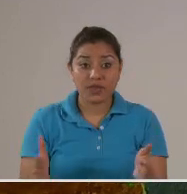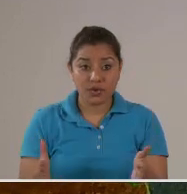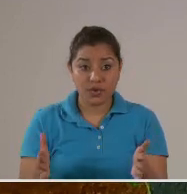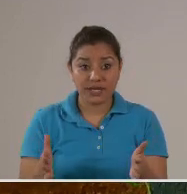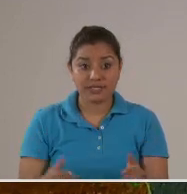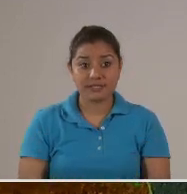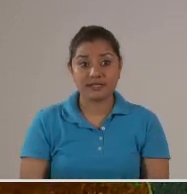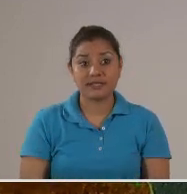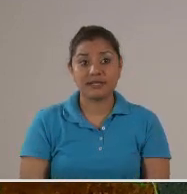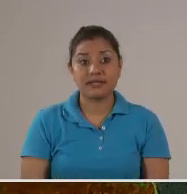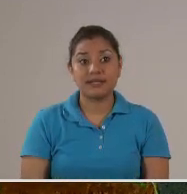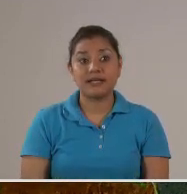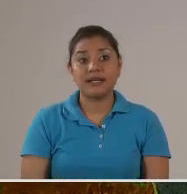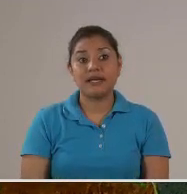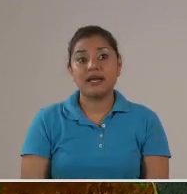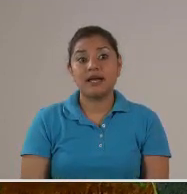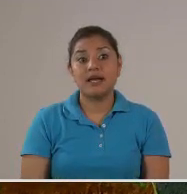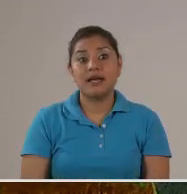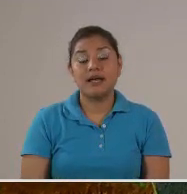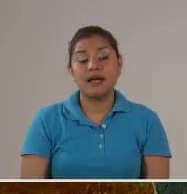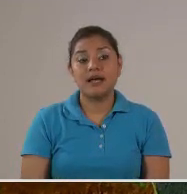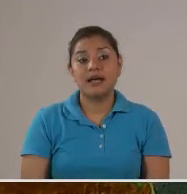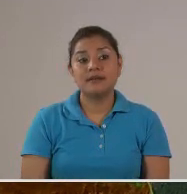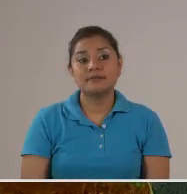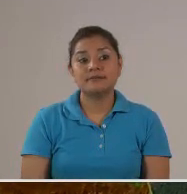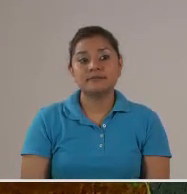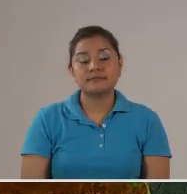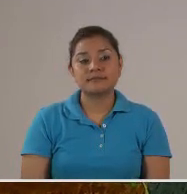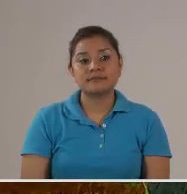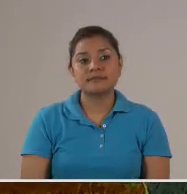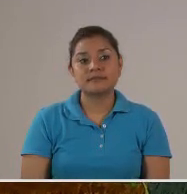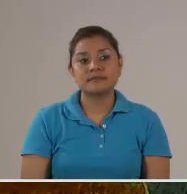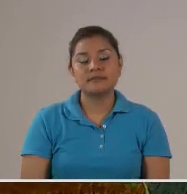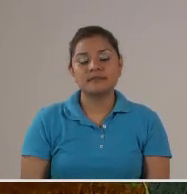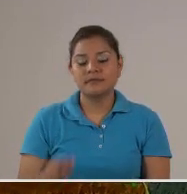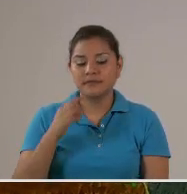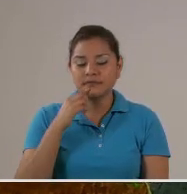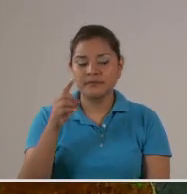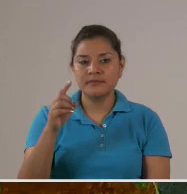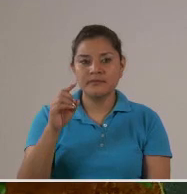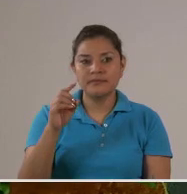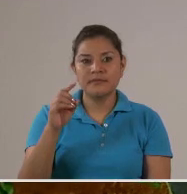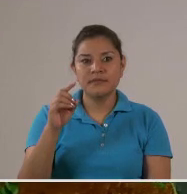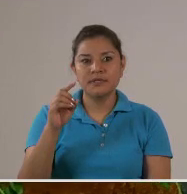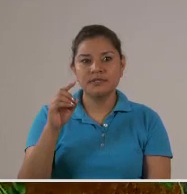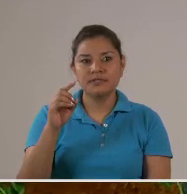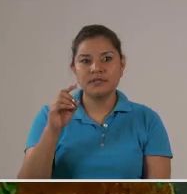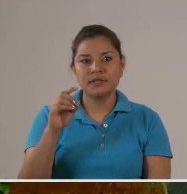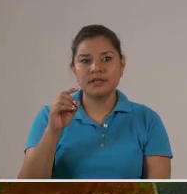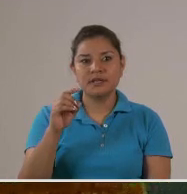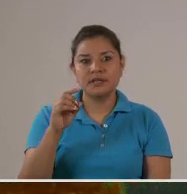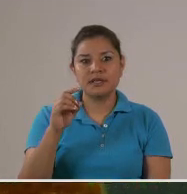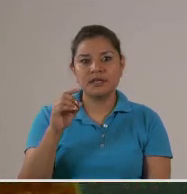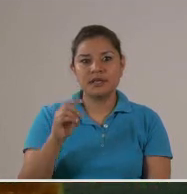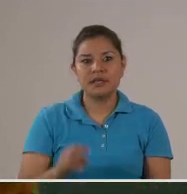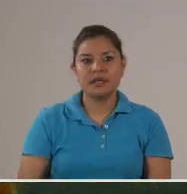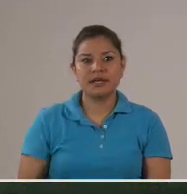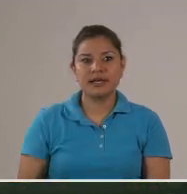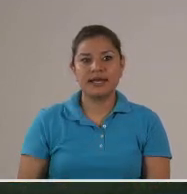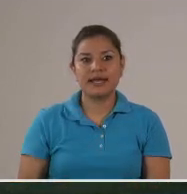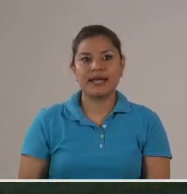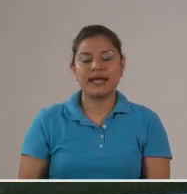traductores lo lo tradujeron de una manera bien impresionante hermano le pusieron